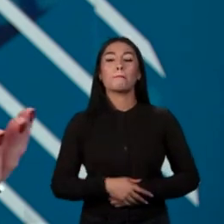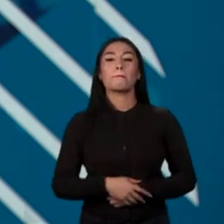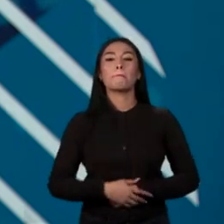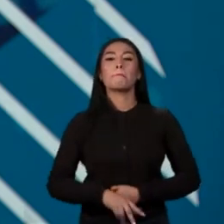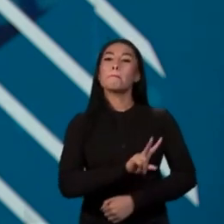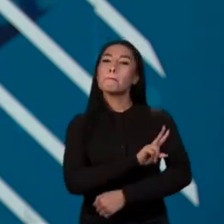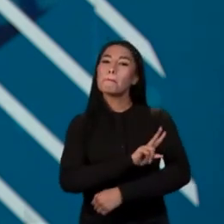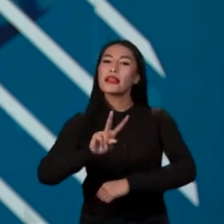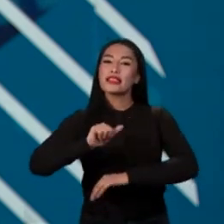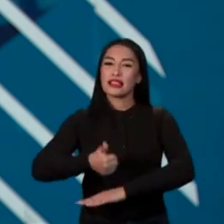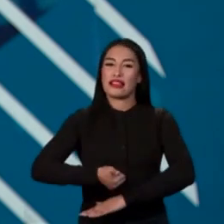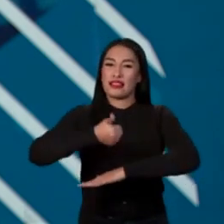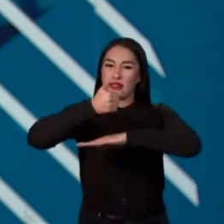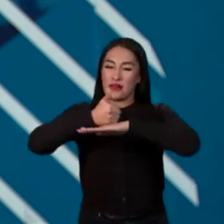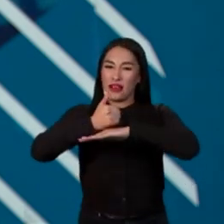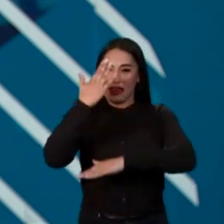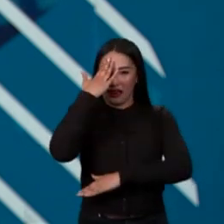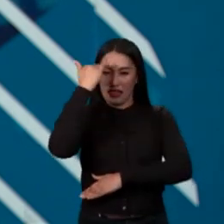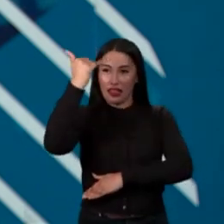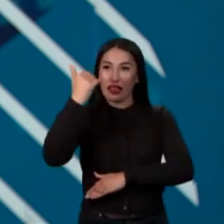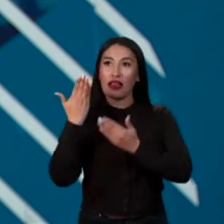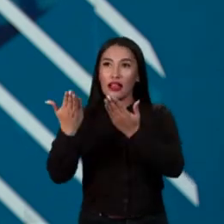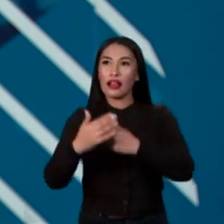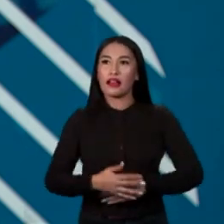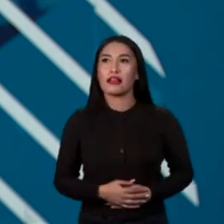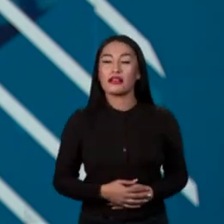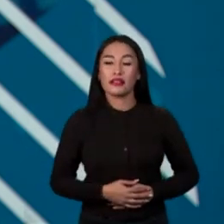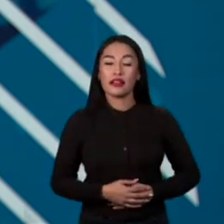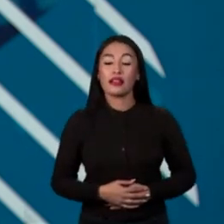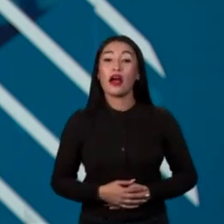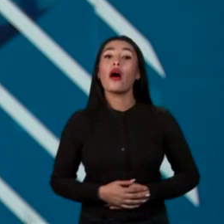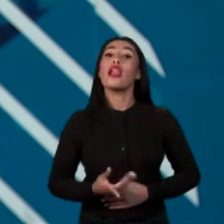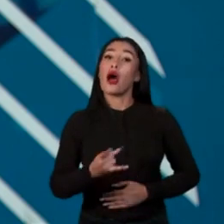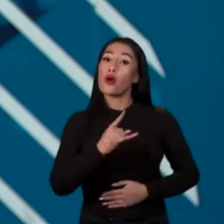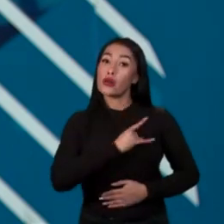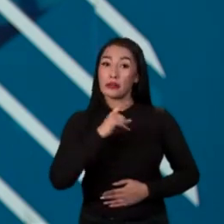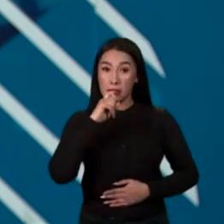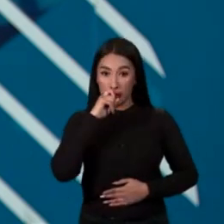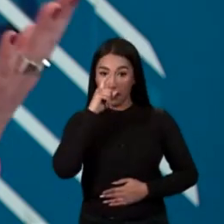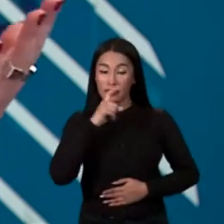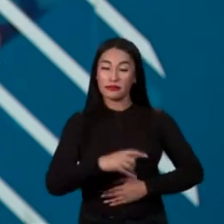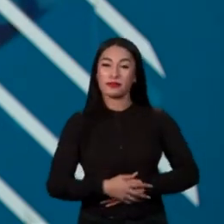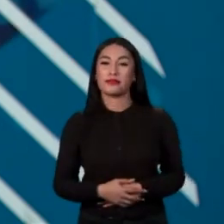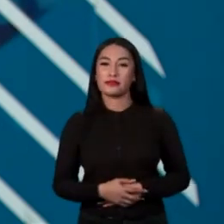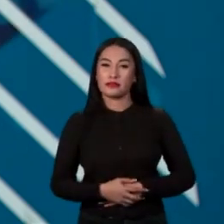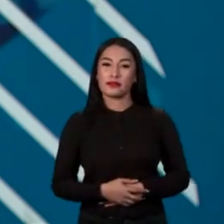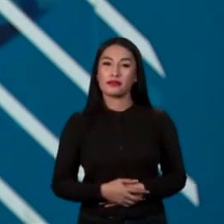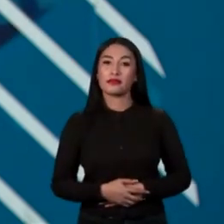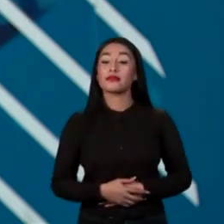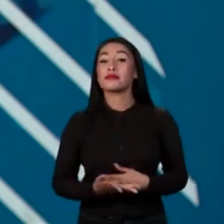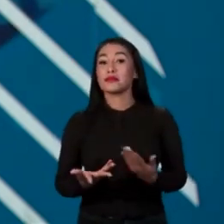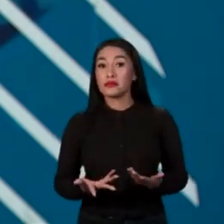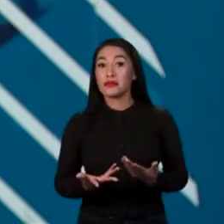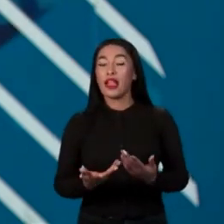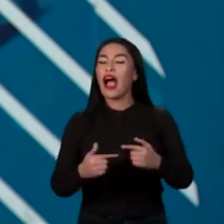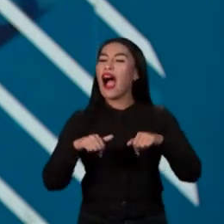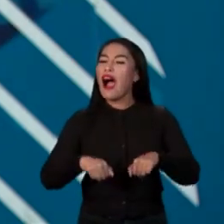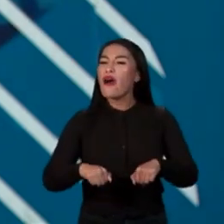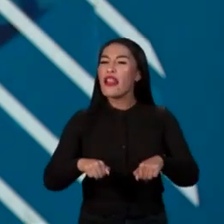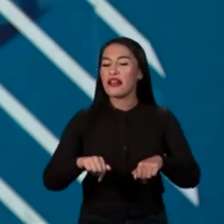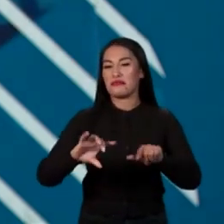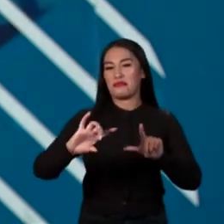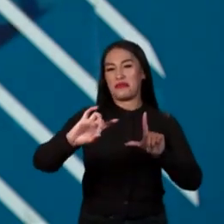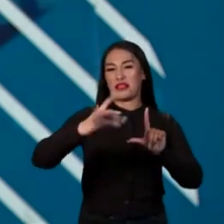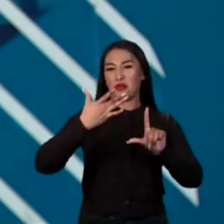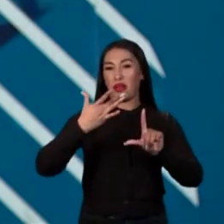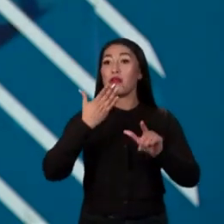doctor Luis David, acompañándonos desde la Universidad Javeriana. Estamos virtual, muy buenos